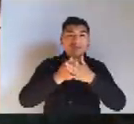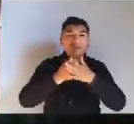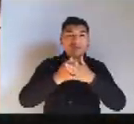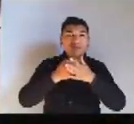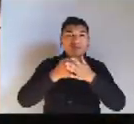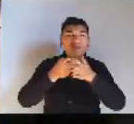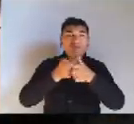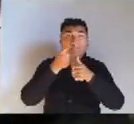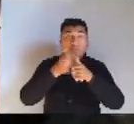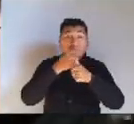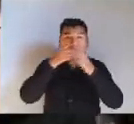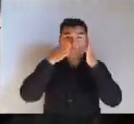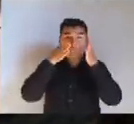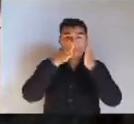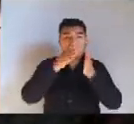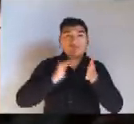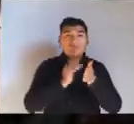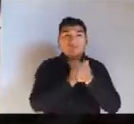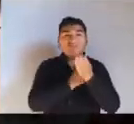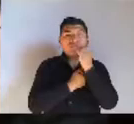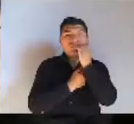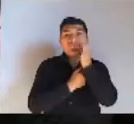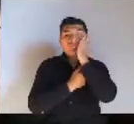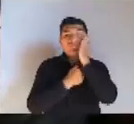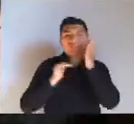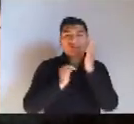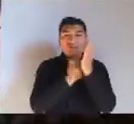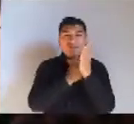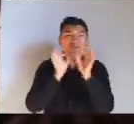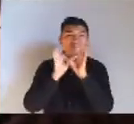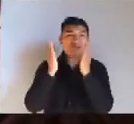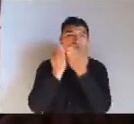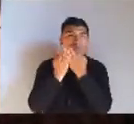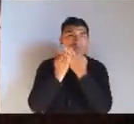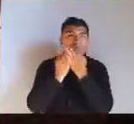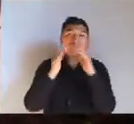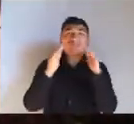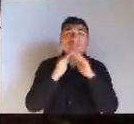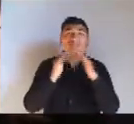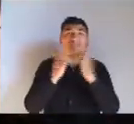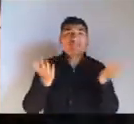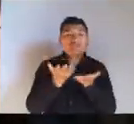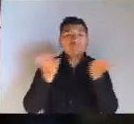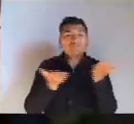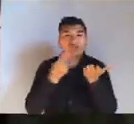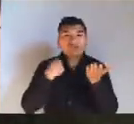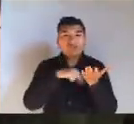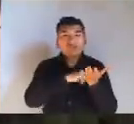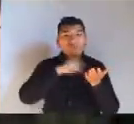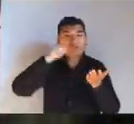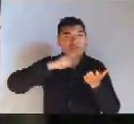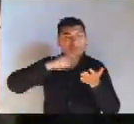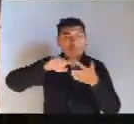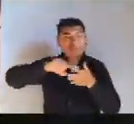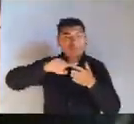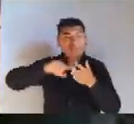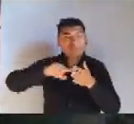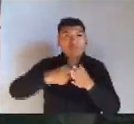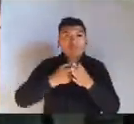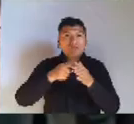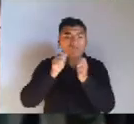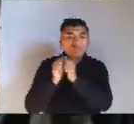enfático Monseñor, en nuestro hogar, en nuestra familia. Es la casa donde lógicamente debemos comenzar esa